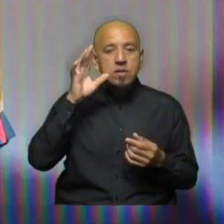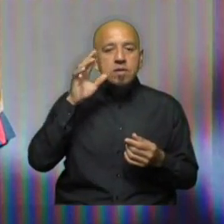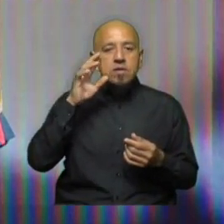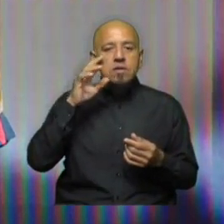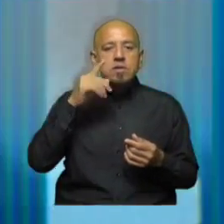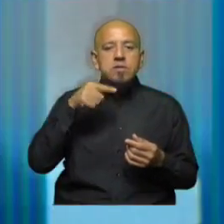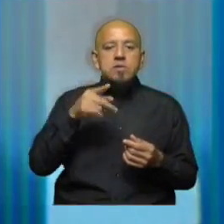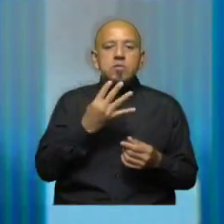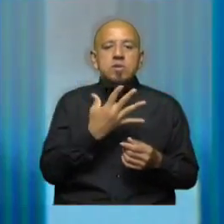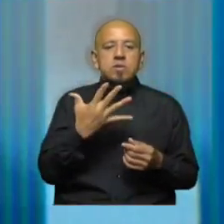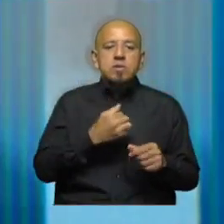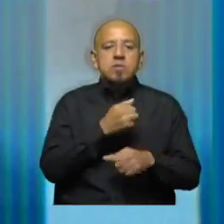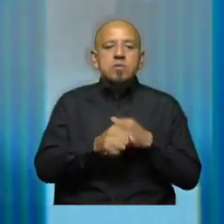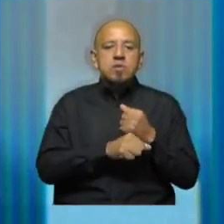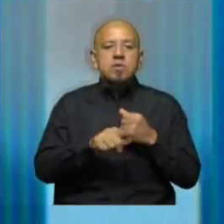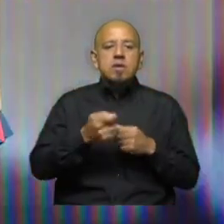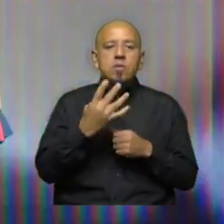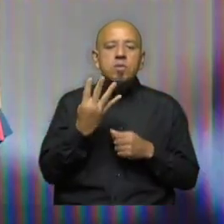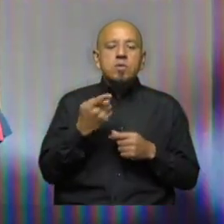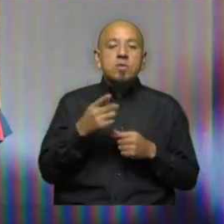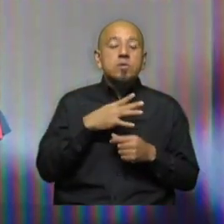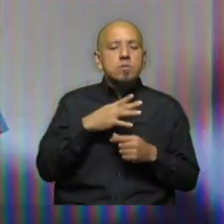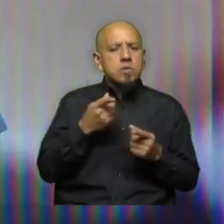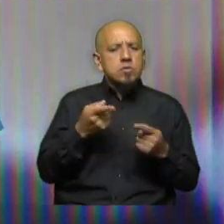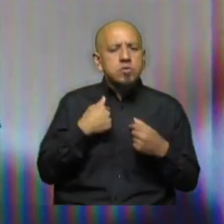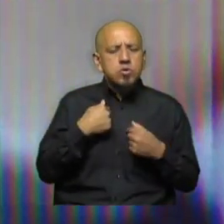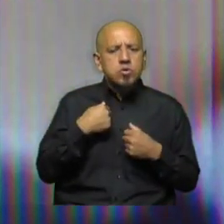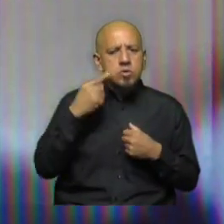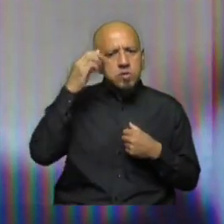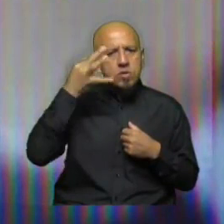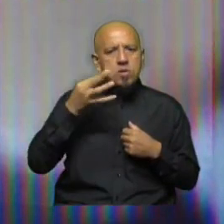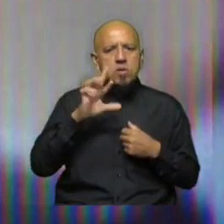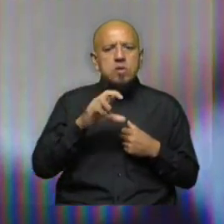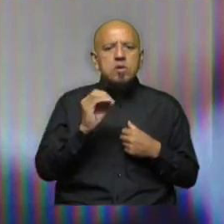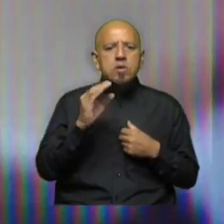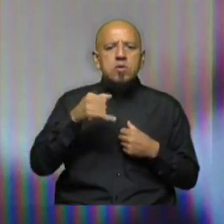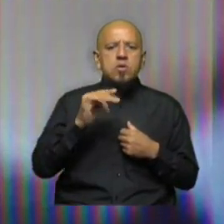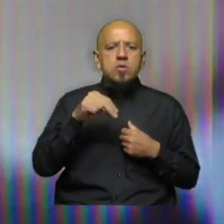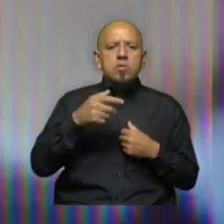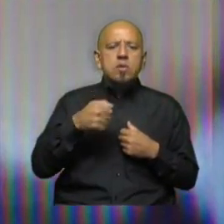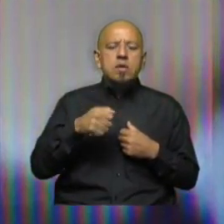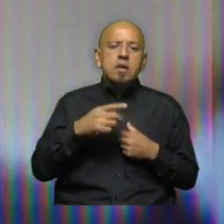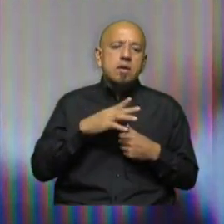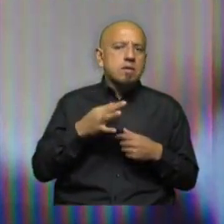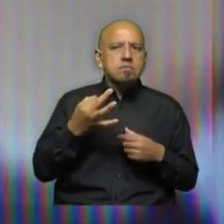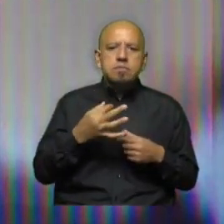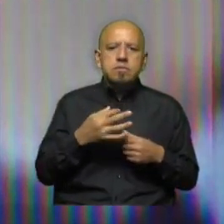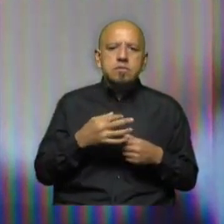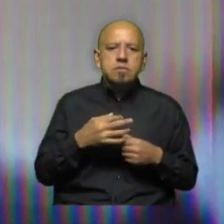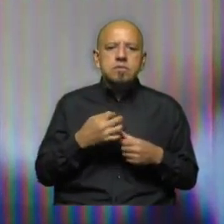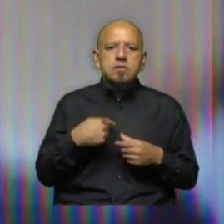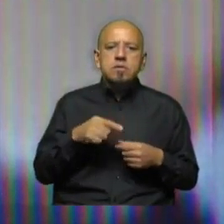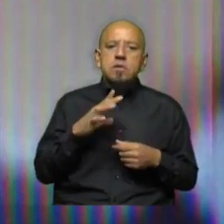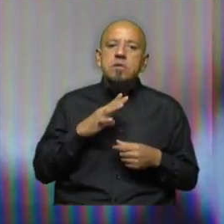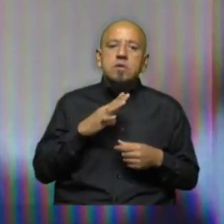parte de los 45 años del Canal 4. Claro, eso fue increíble. En realidad nosotros la de Romina la teníamos marcada como obligatoria, pero también sabíamos que